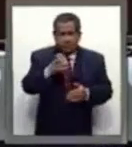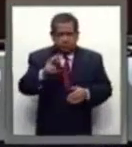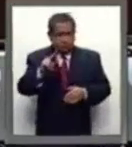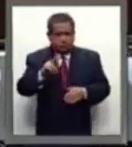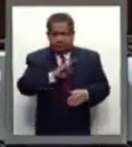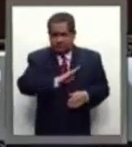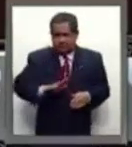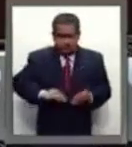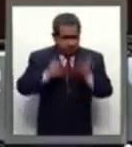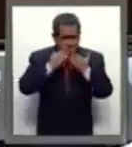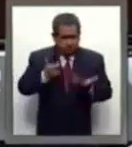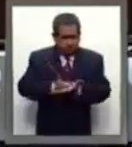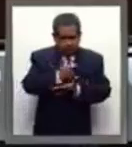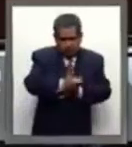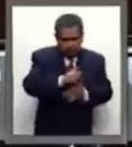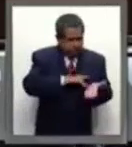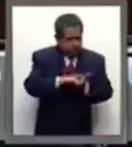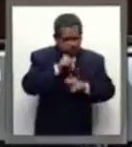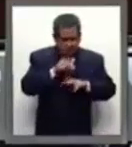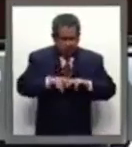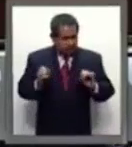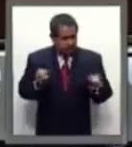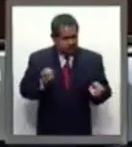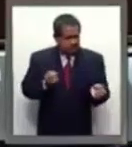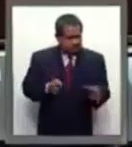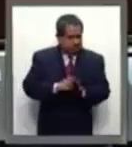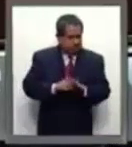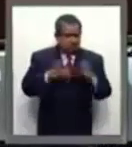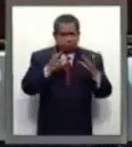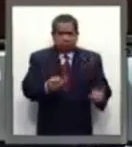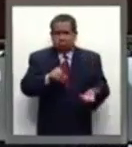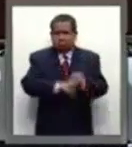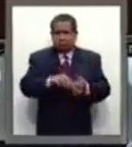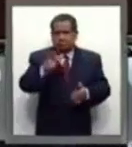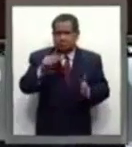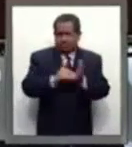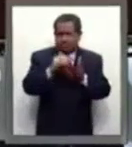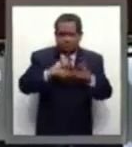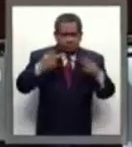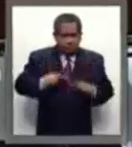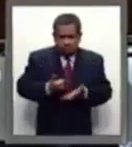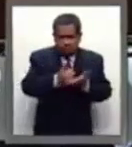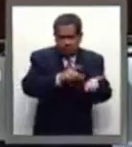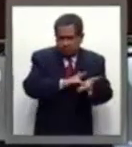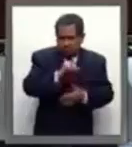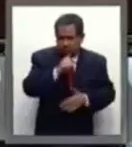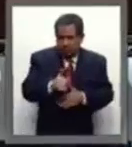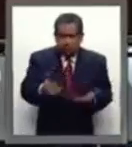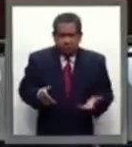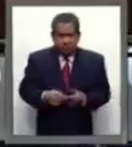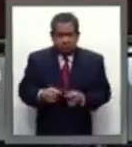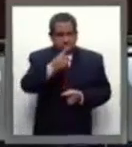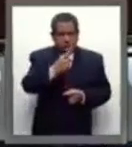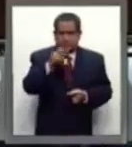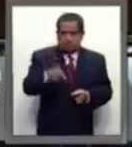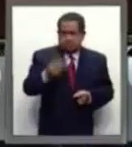municipios que no reciben el apoyo, en los que habitan alrededor de 40 millones de personas, es decir, un tercio